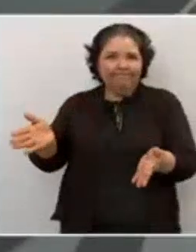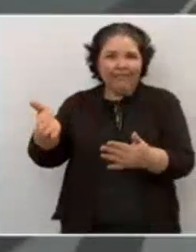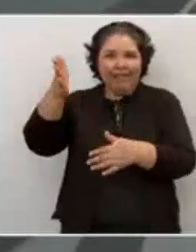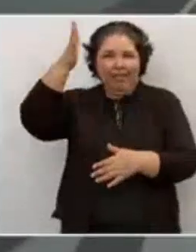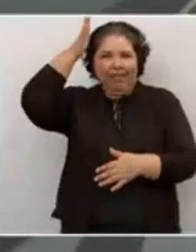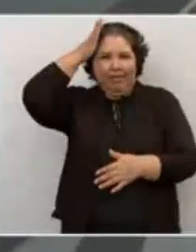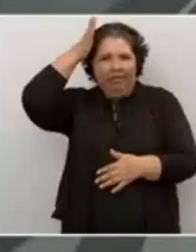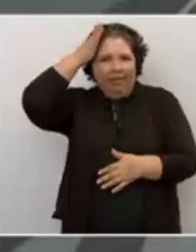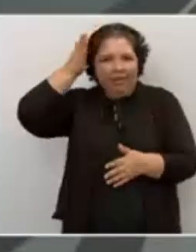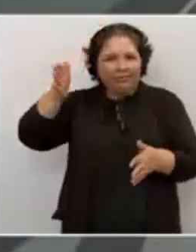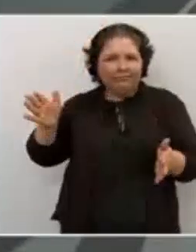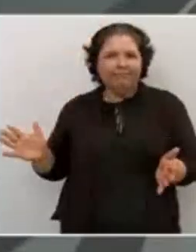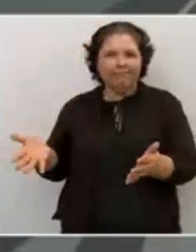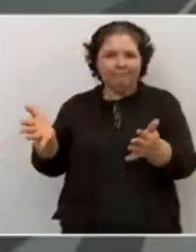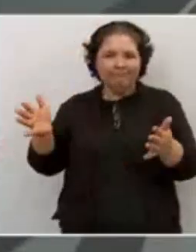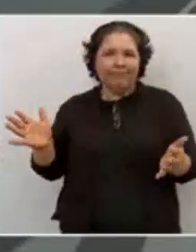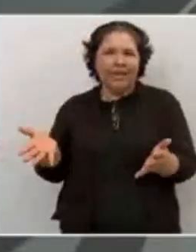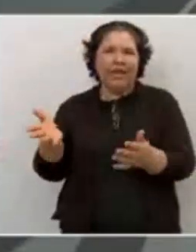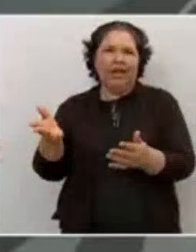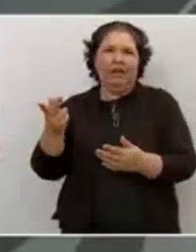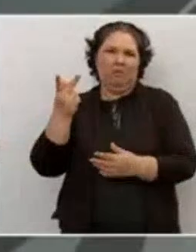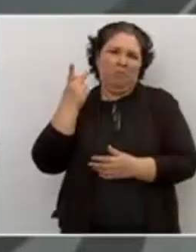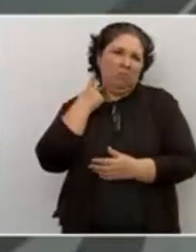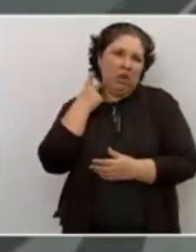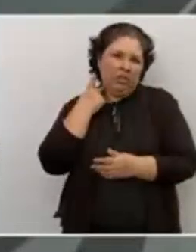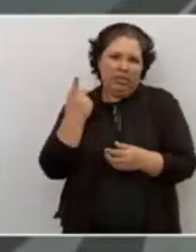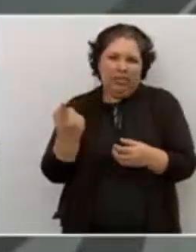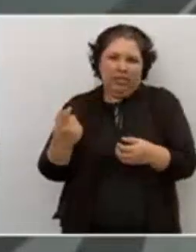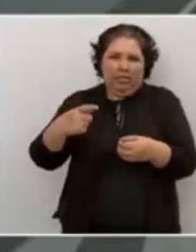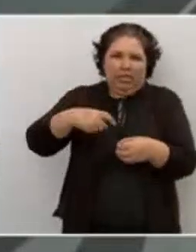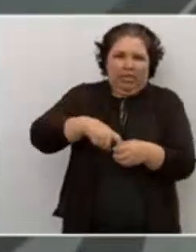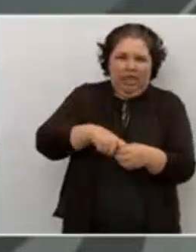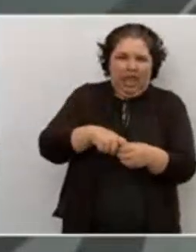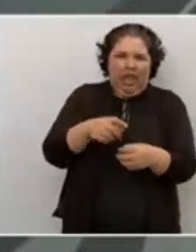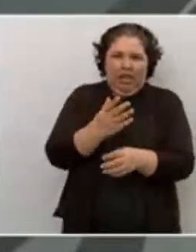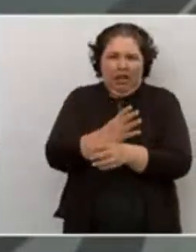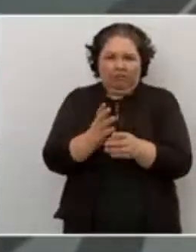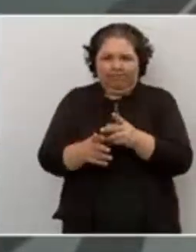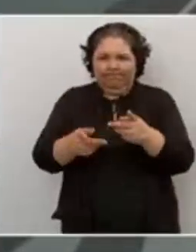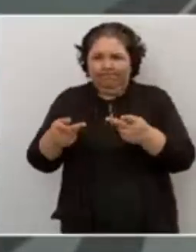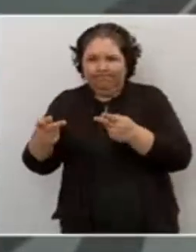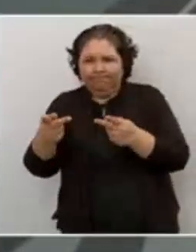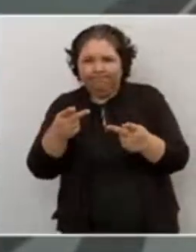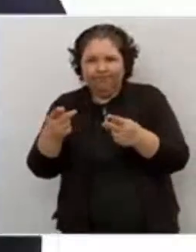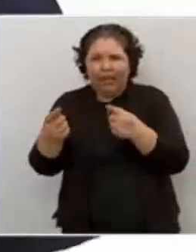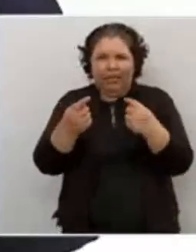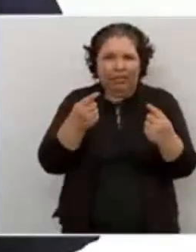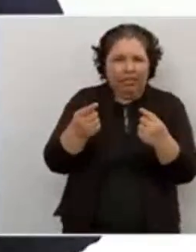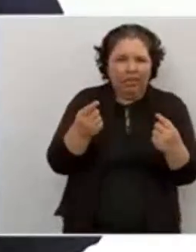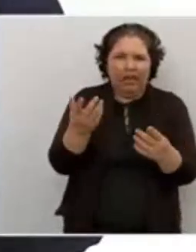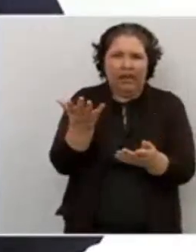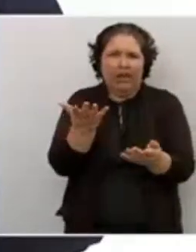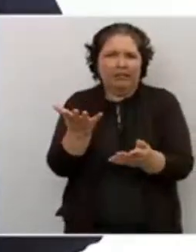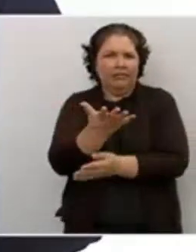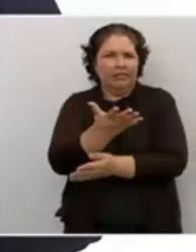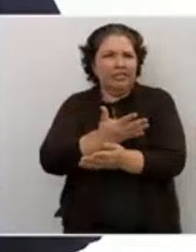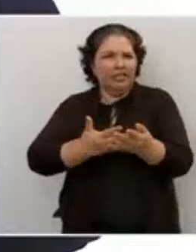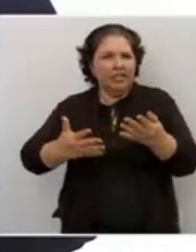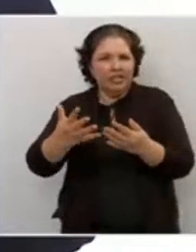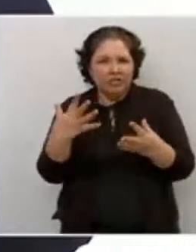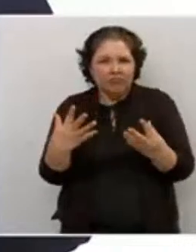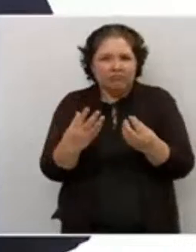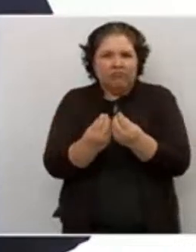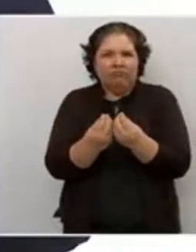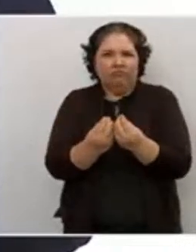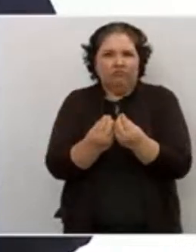Y entereza políticas incluyentes y estrategias diplomáticas que son hoy un ejemplo en el ámbito